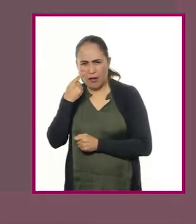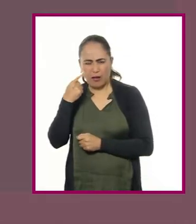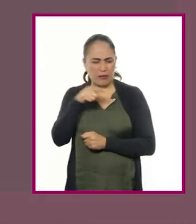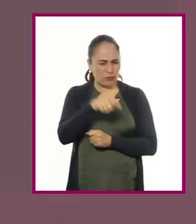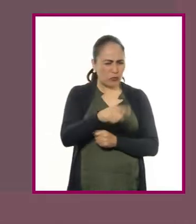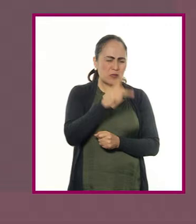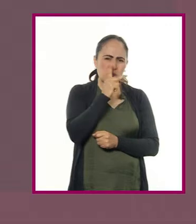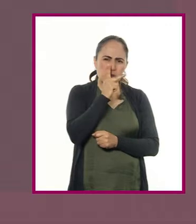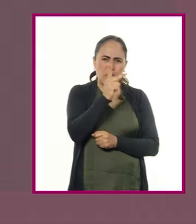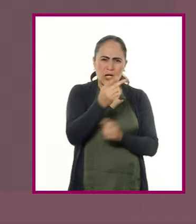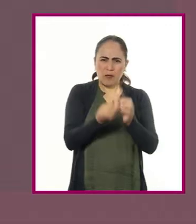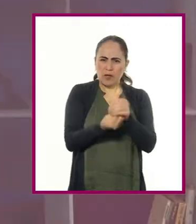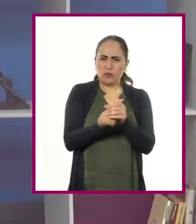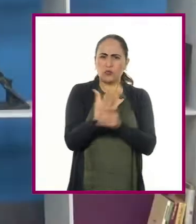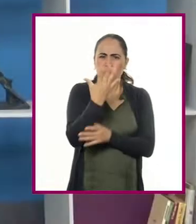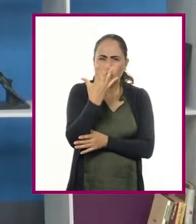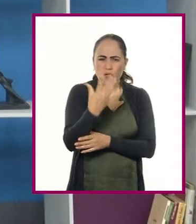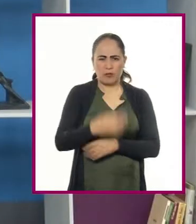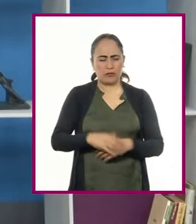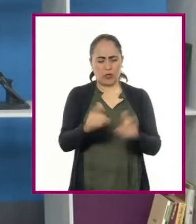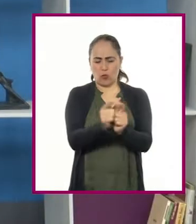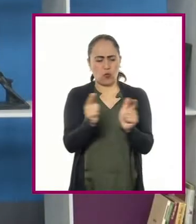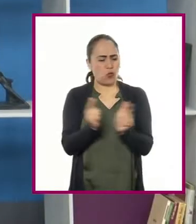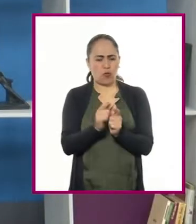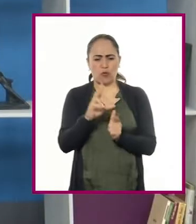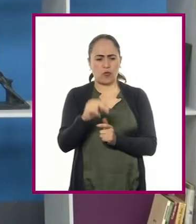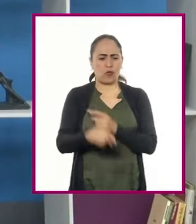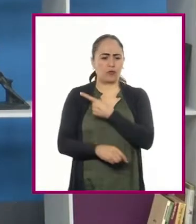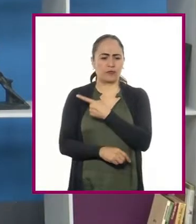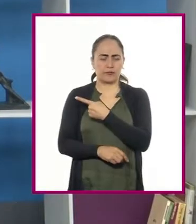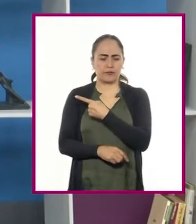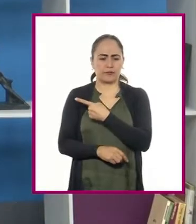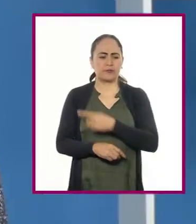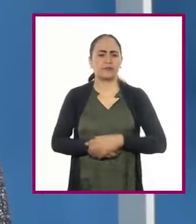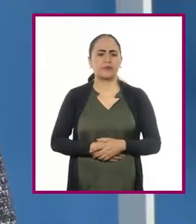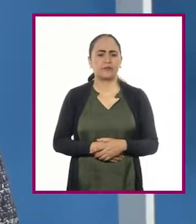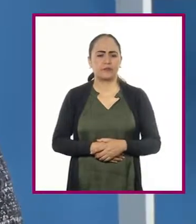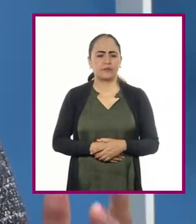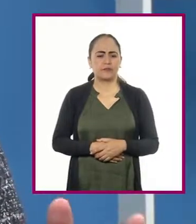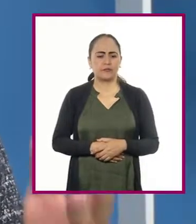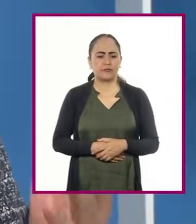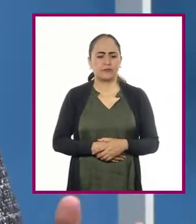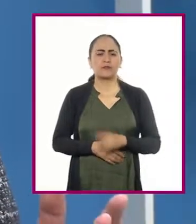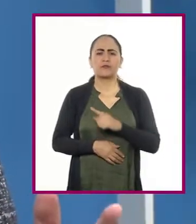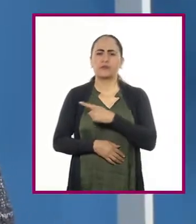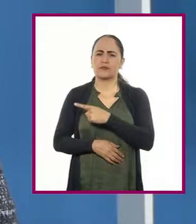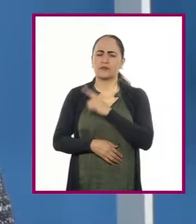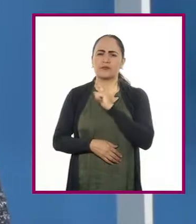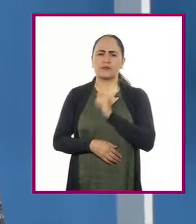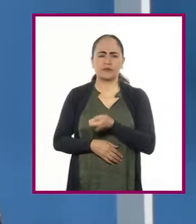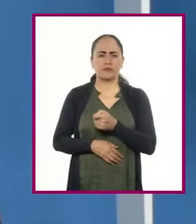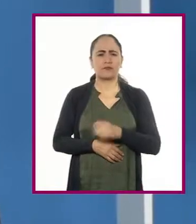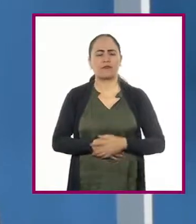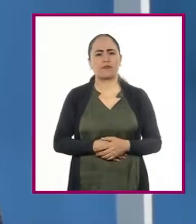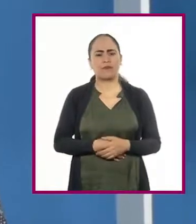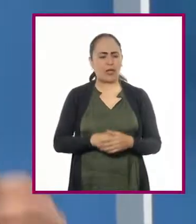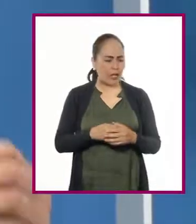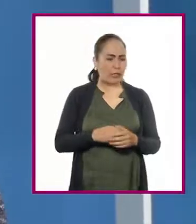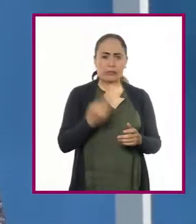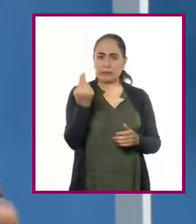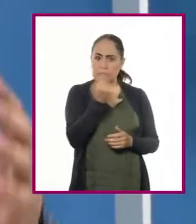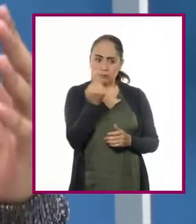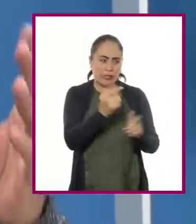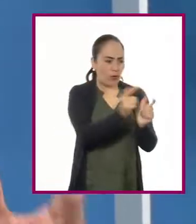ciertos términos más que casta, como sambo o mulato. Este impulso por clasificar